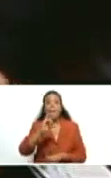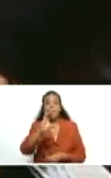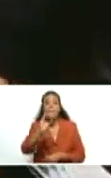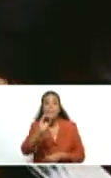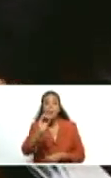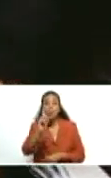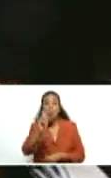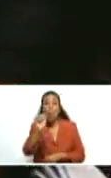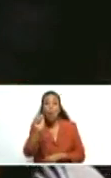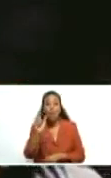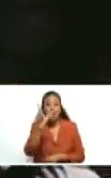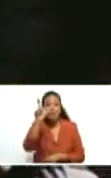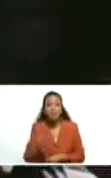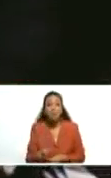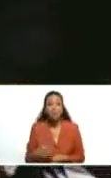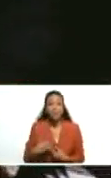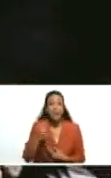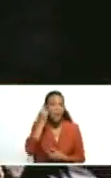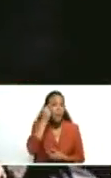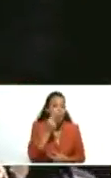Victoria Mata de Guayana,